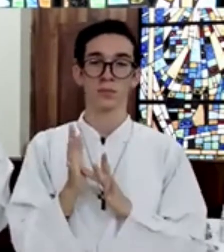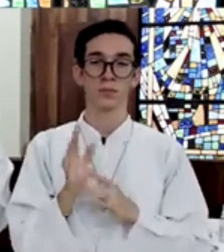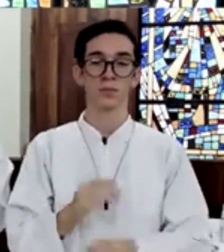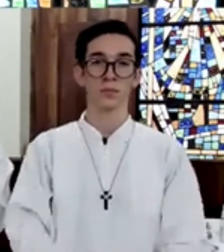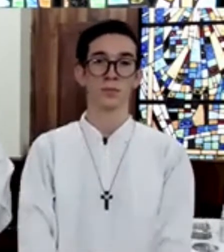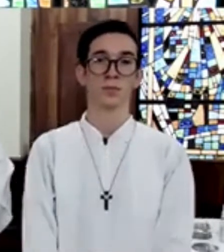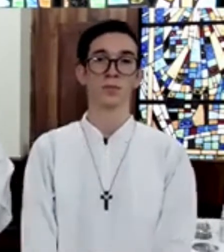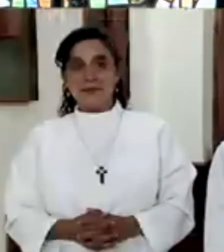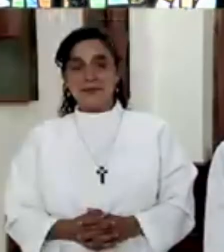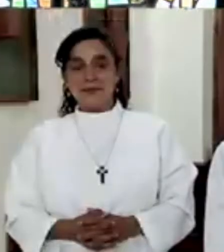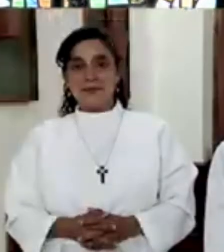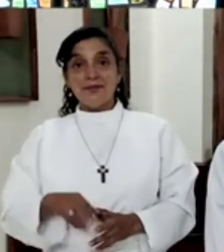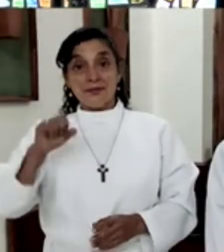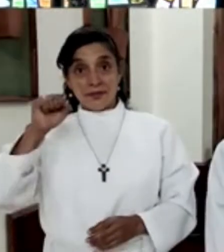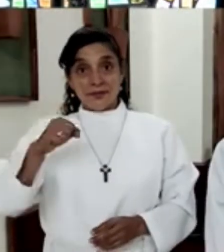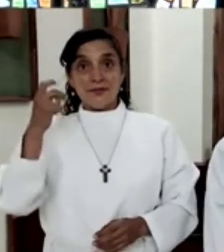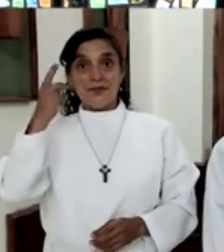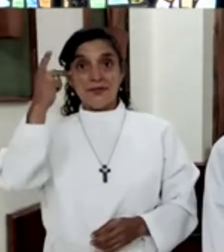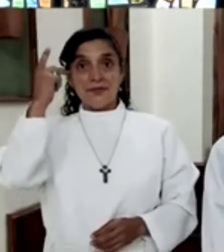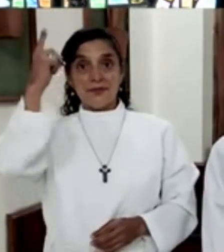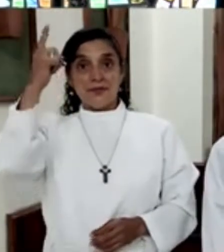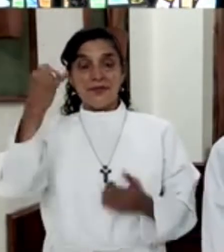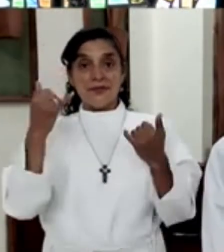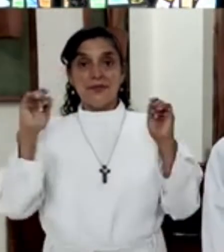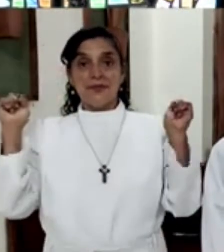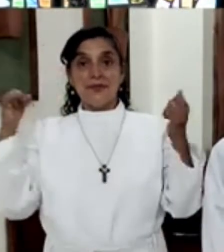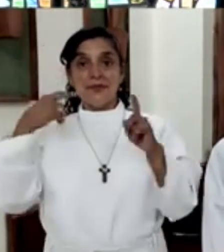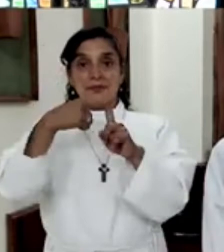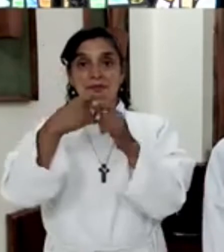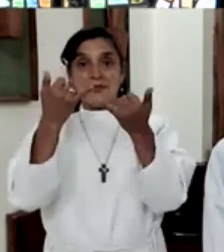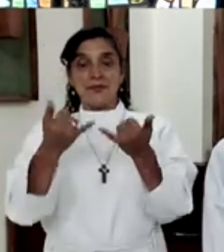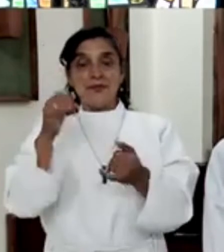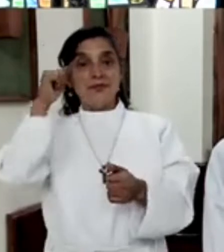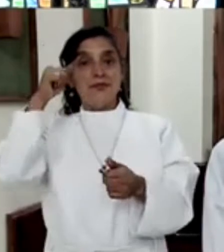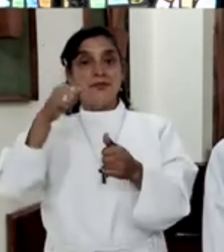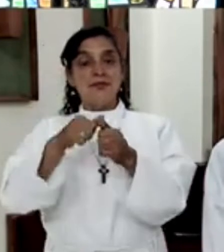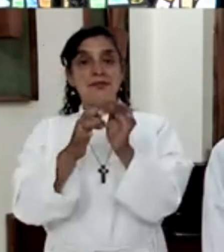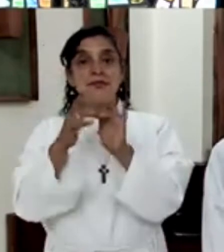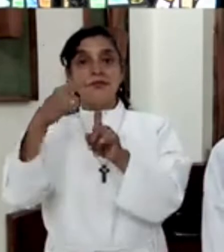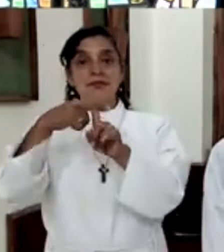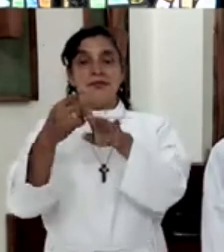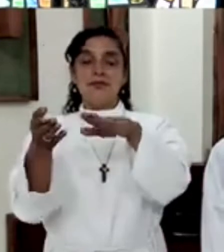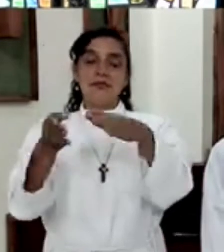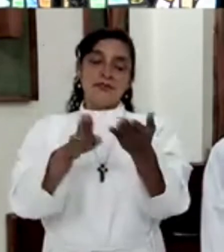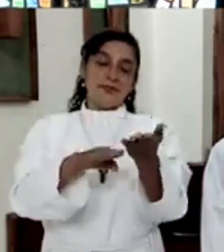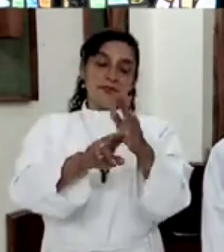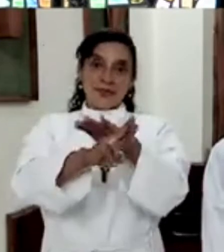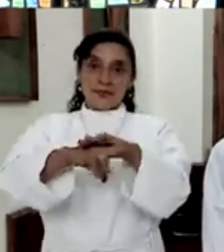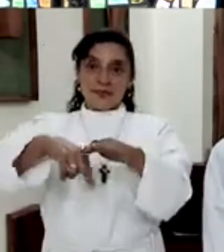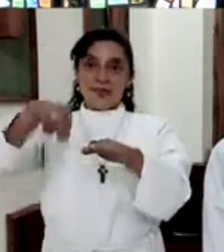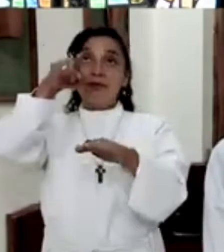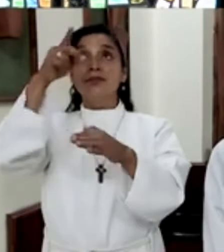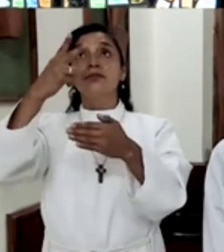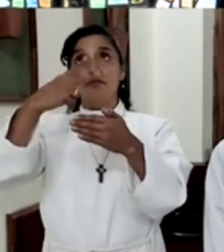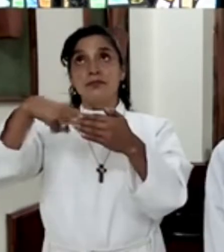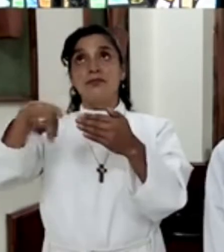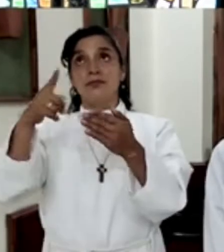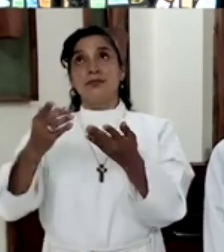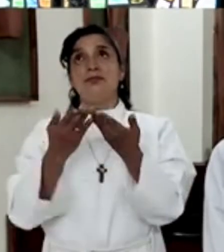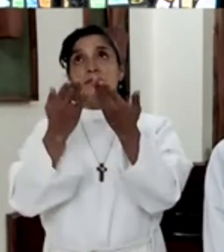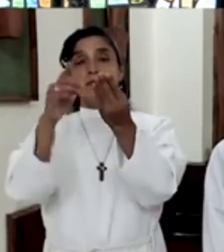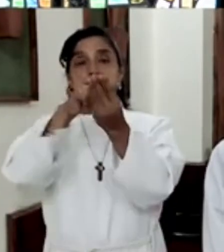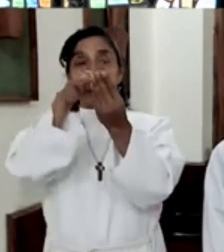Jesús. Así pues, Padre, al celebrar ahora el memorial de la muerte y resurrección de tu Hijo,